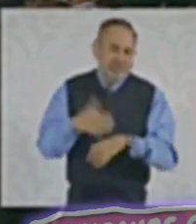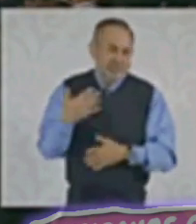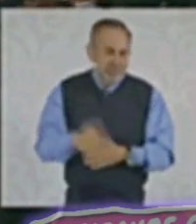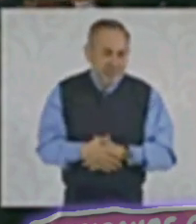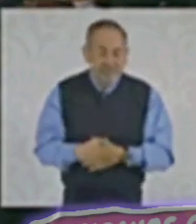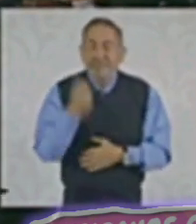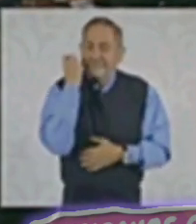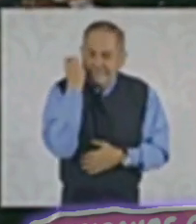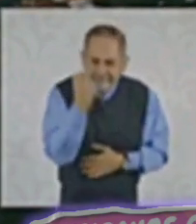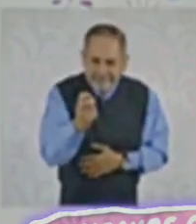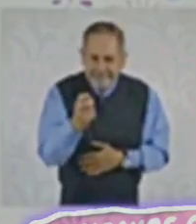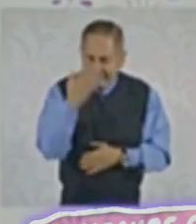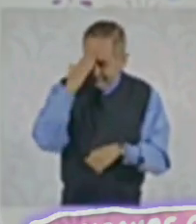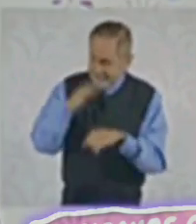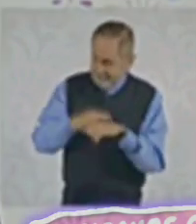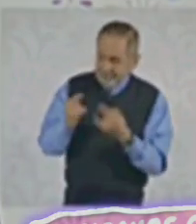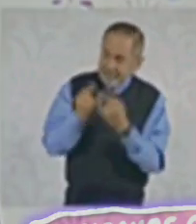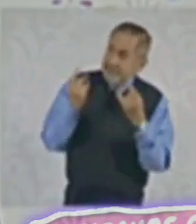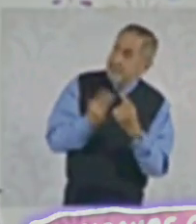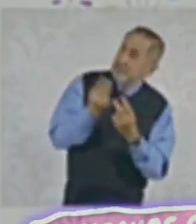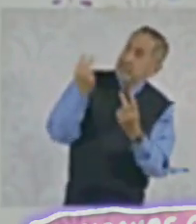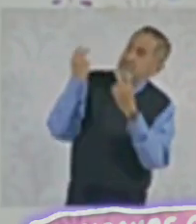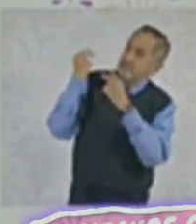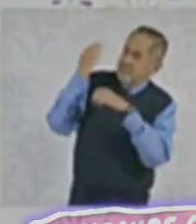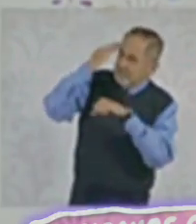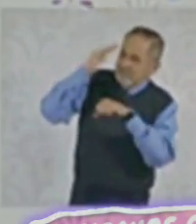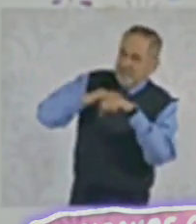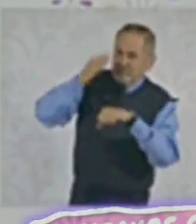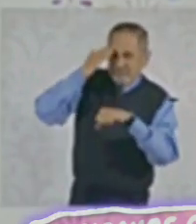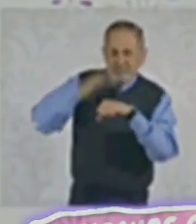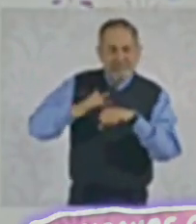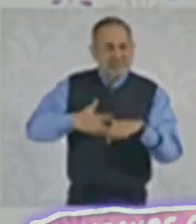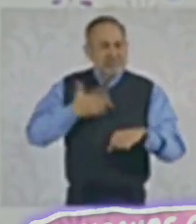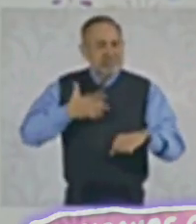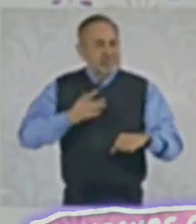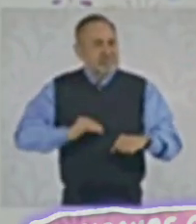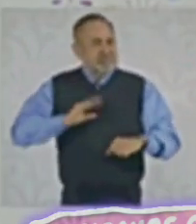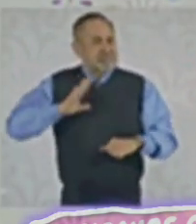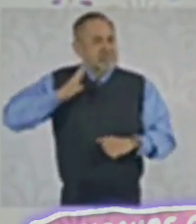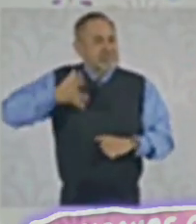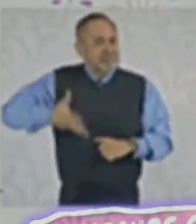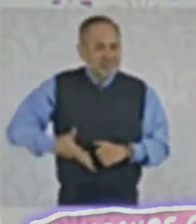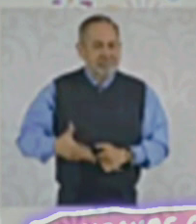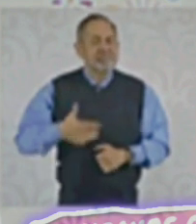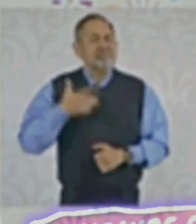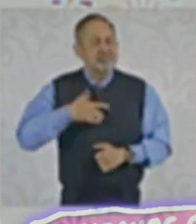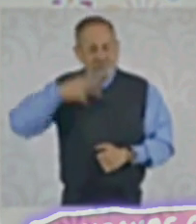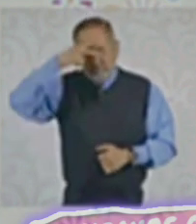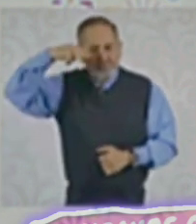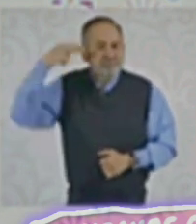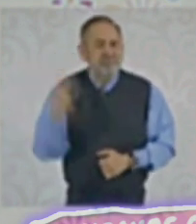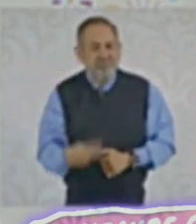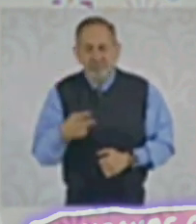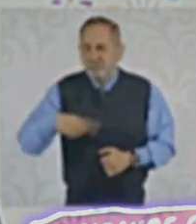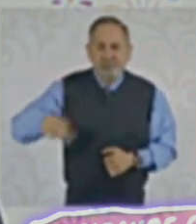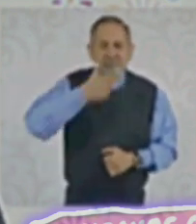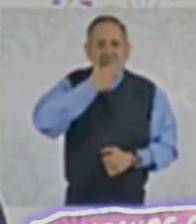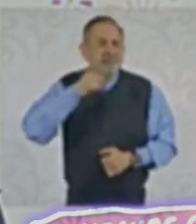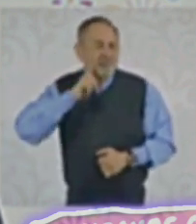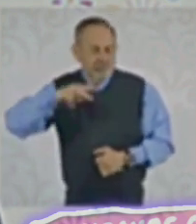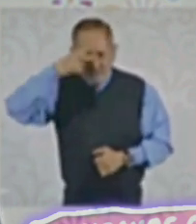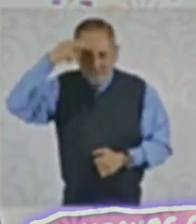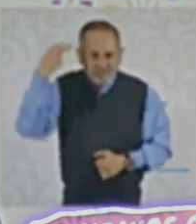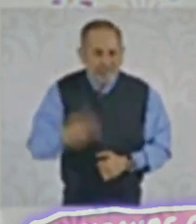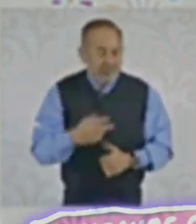este rescate de la memoria histórica y este orgullo que debemos sentir de ser mexicanos y mexicanas,